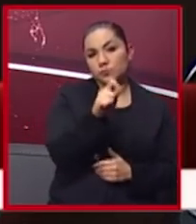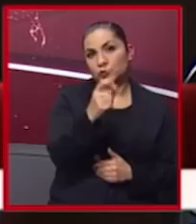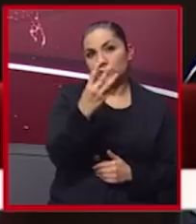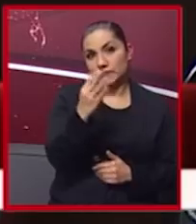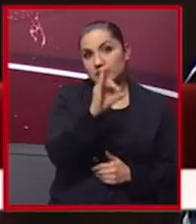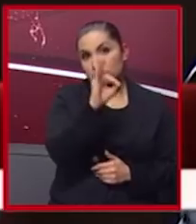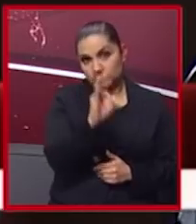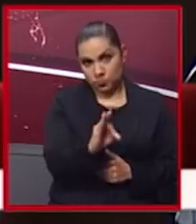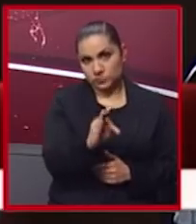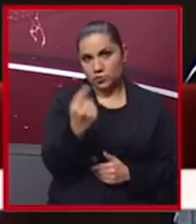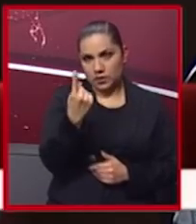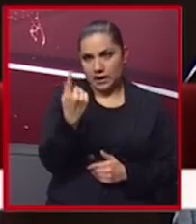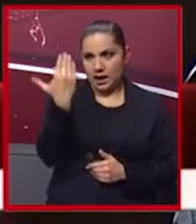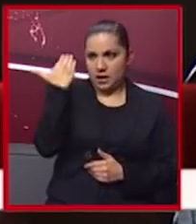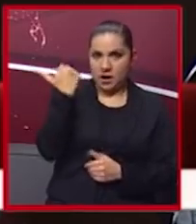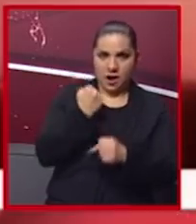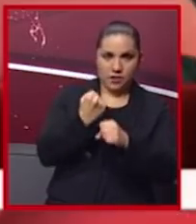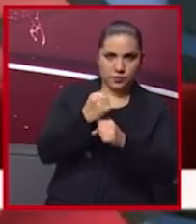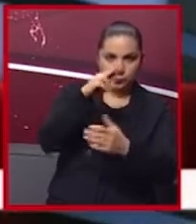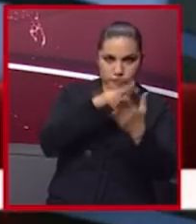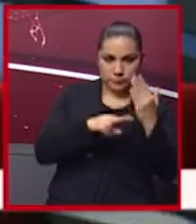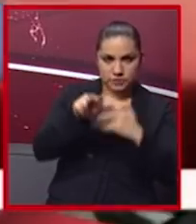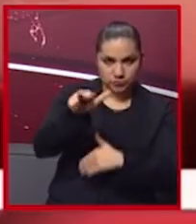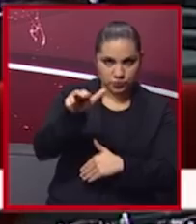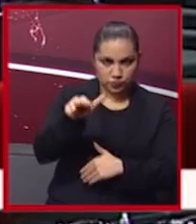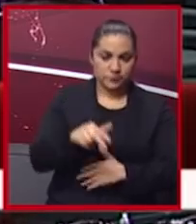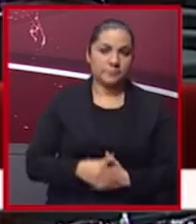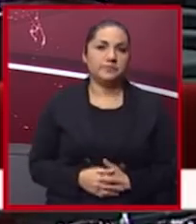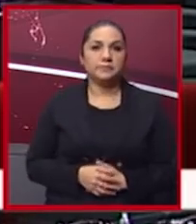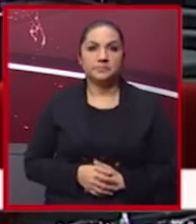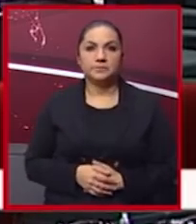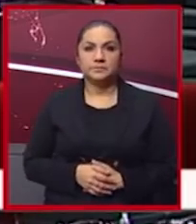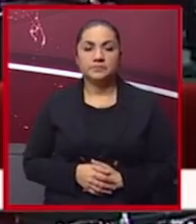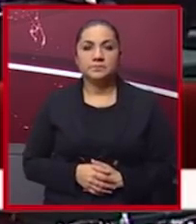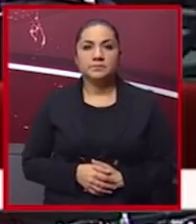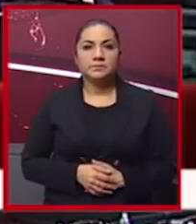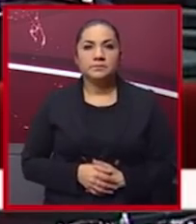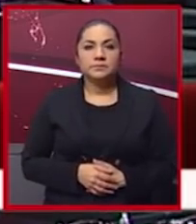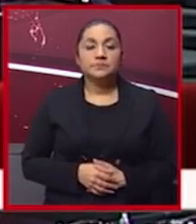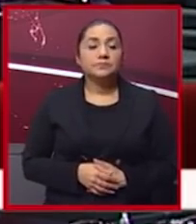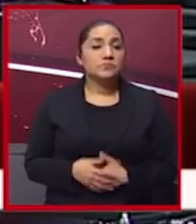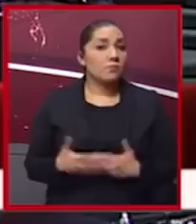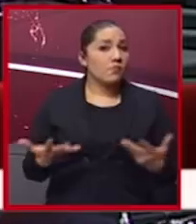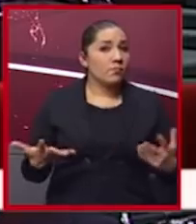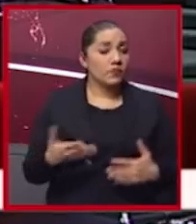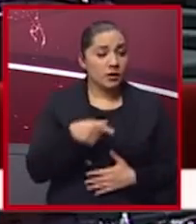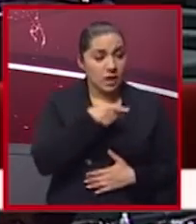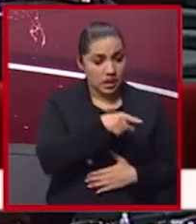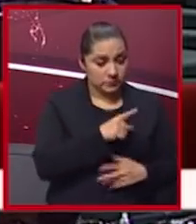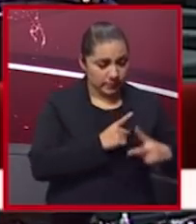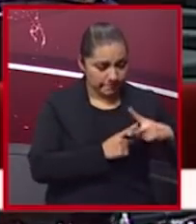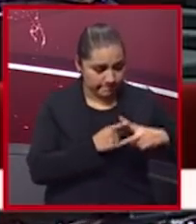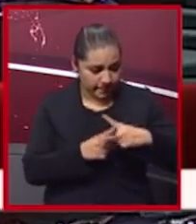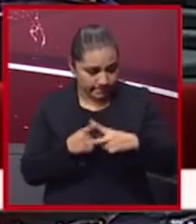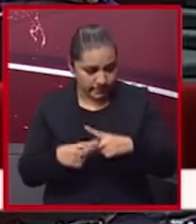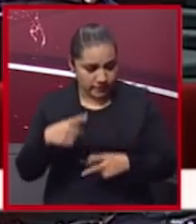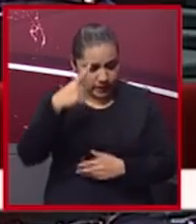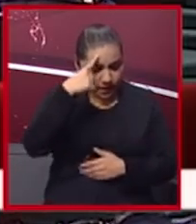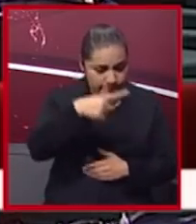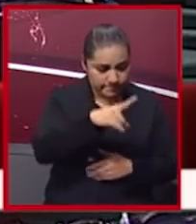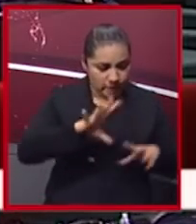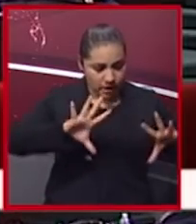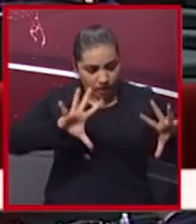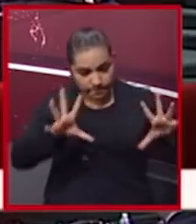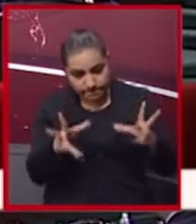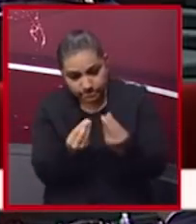a lo aprobado en el 2018. En realidad, los estimados de ingresos, tomando en cuenta el